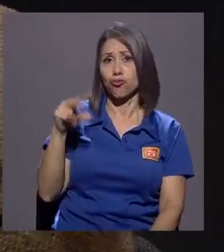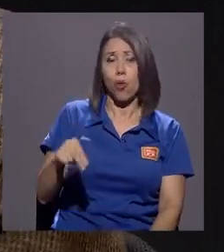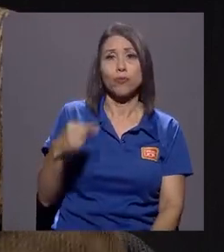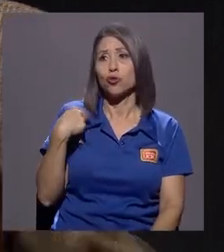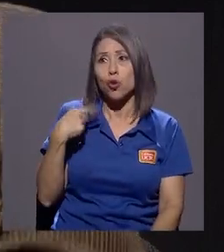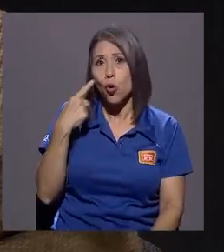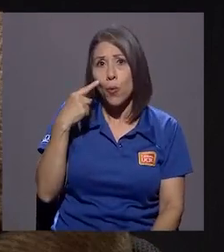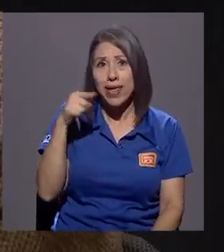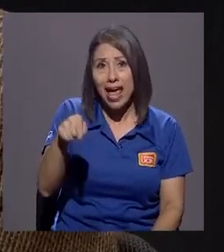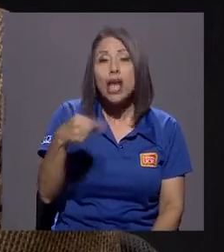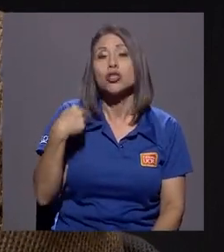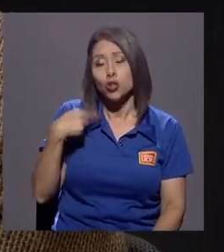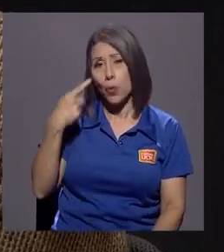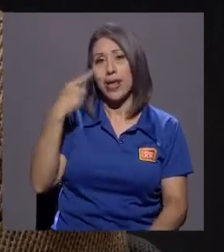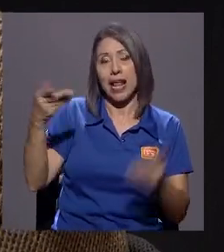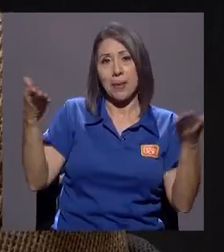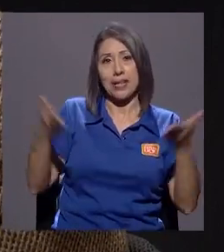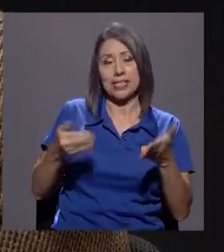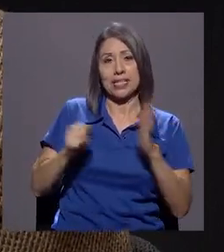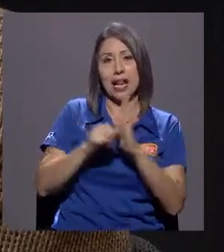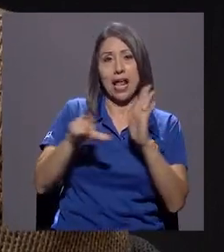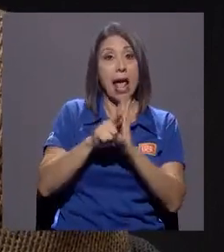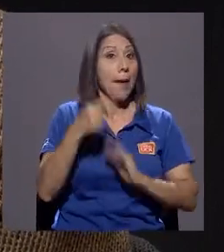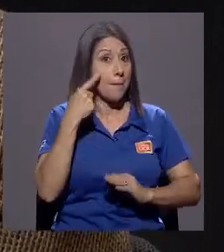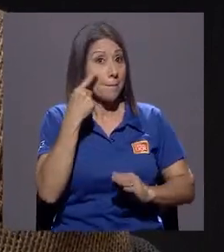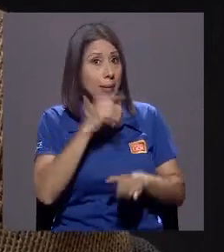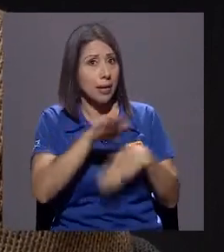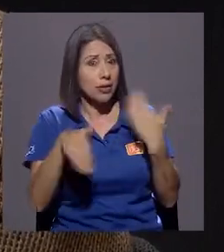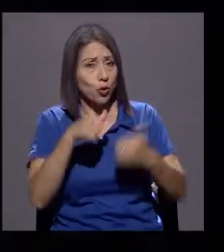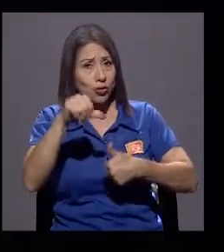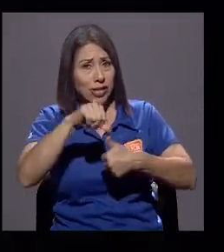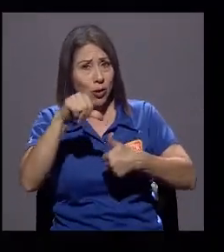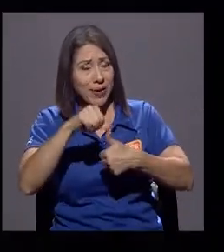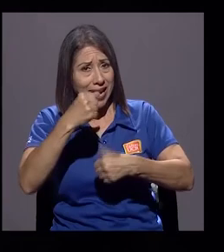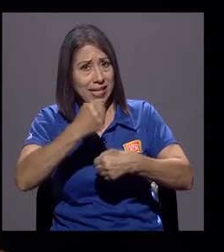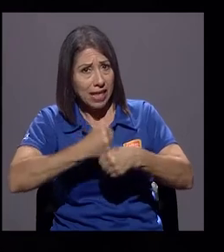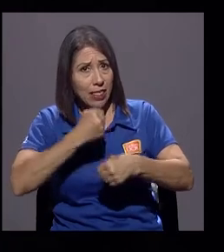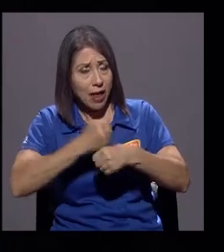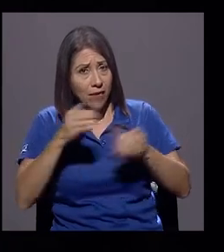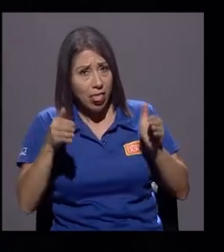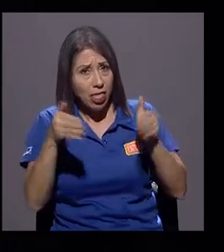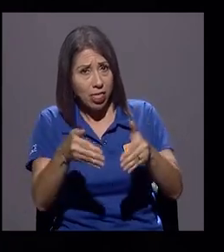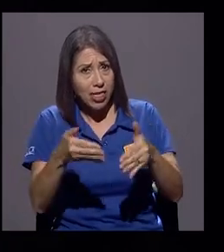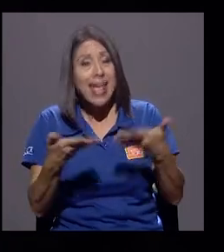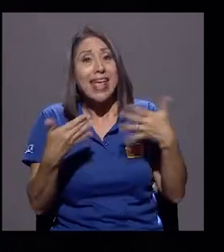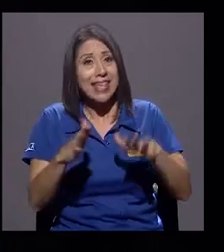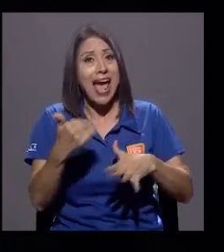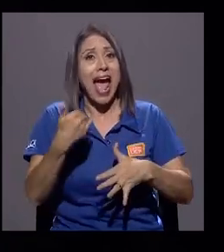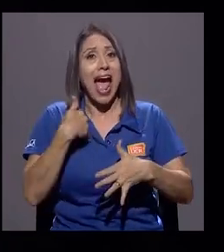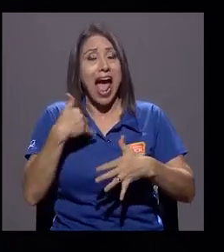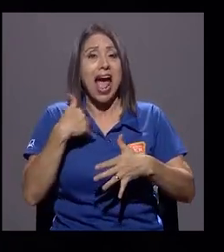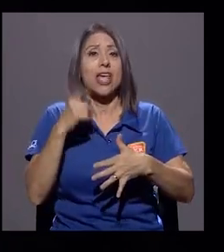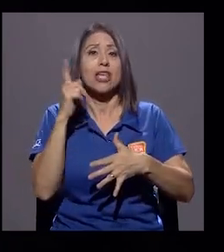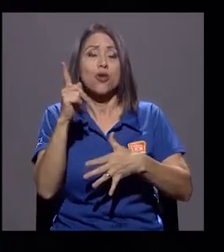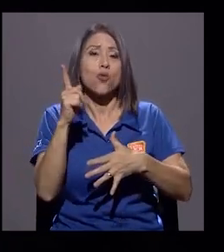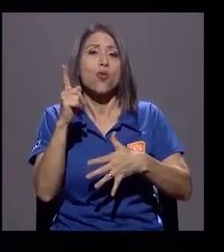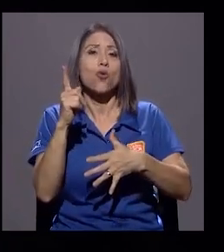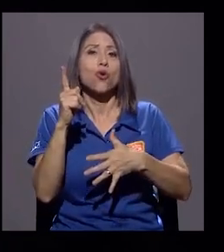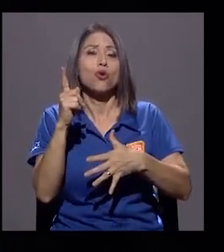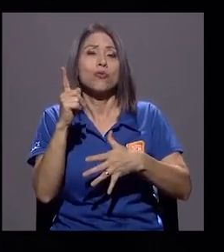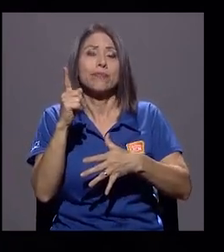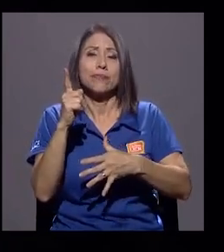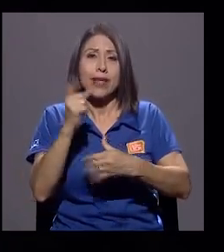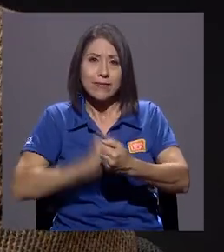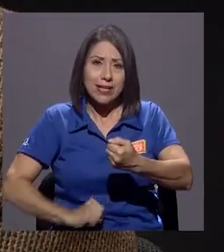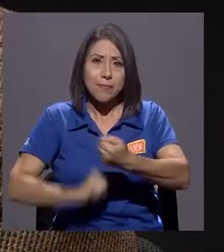la presencia ellos en la asamblea como aquí en todo centroamérica están trabajando si casualmente hay una intervención estadounidense del respaldo a ese tipo